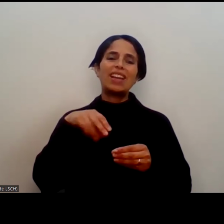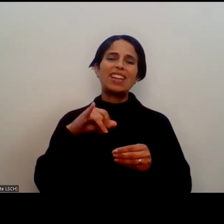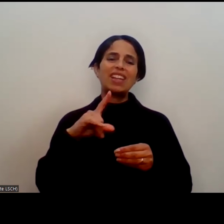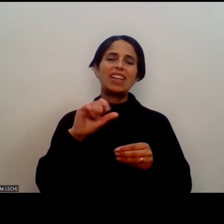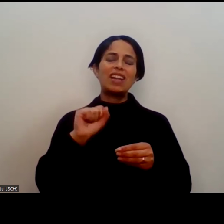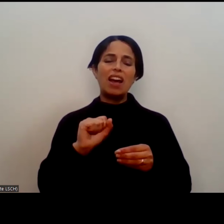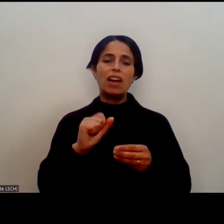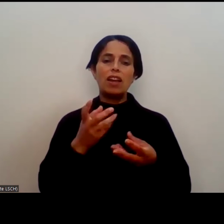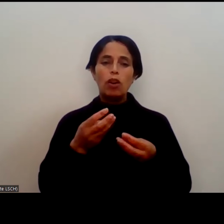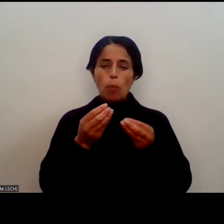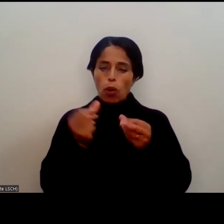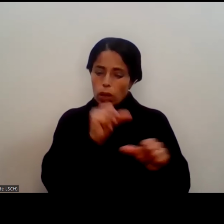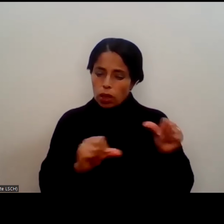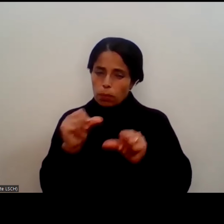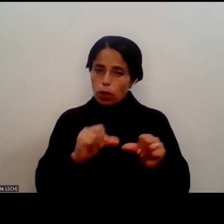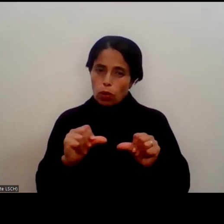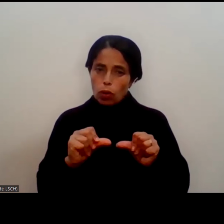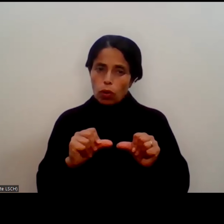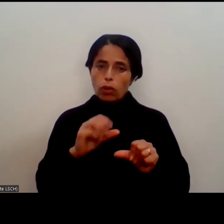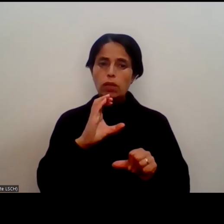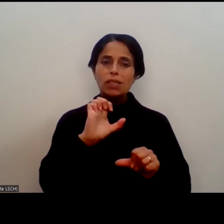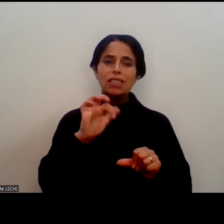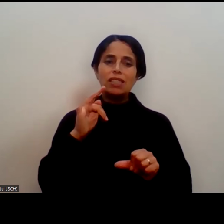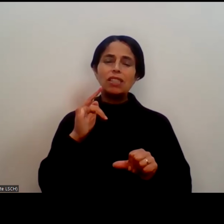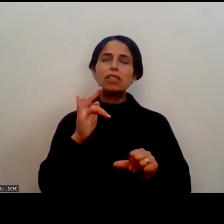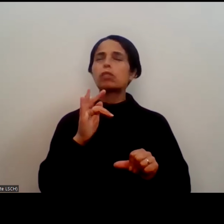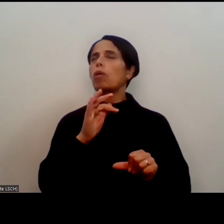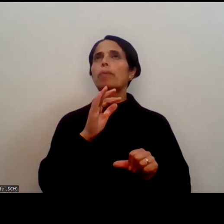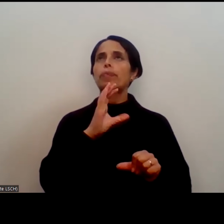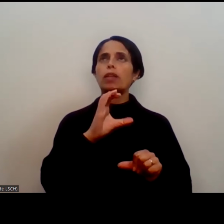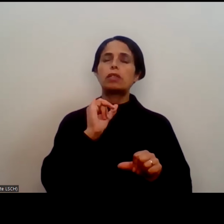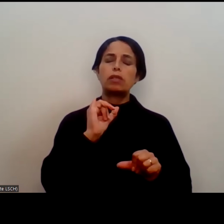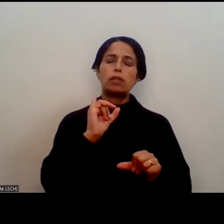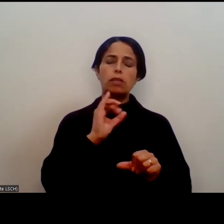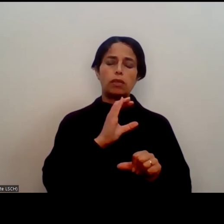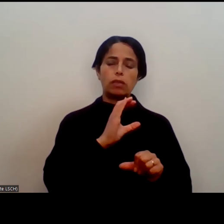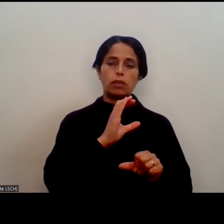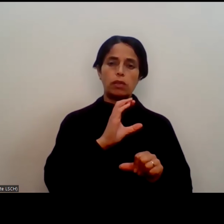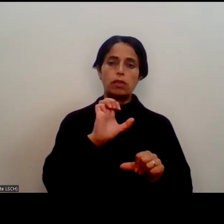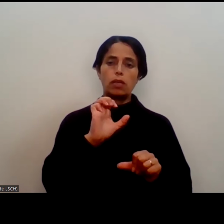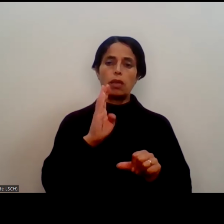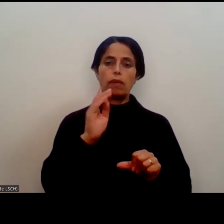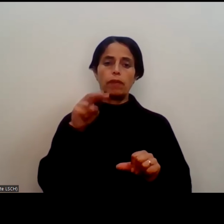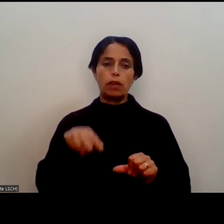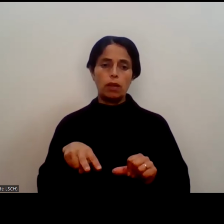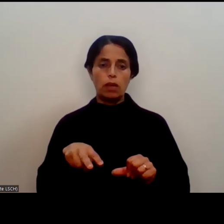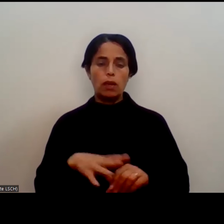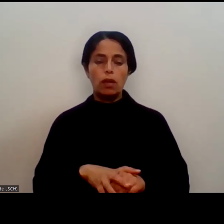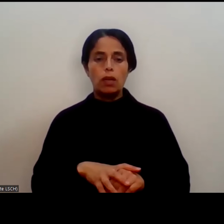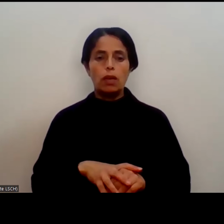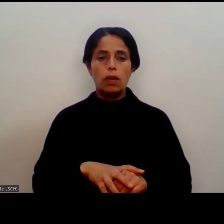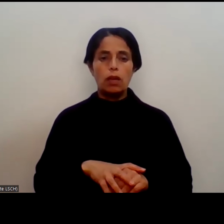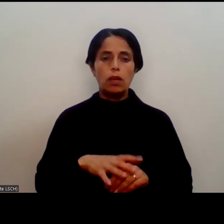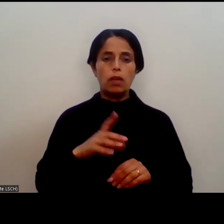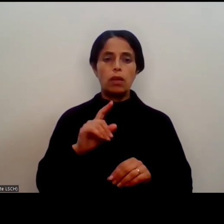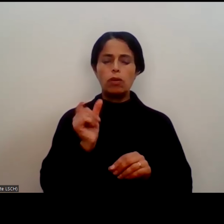el compuesto químico del sedil. Pero el enema es un supositorio en buenas cuentas, es decir, no